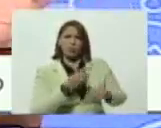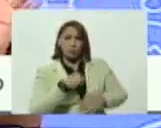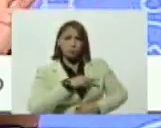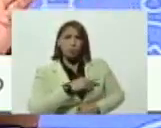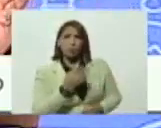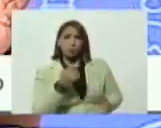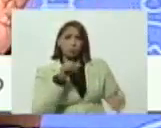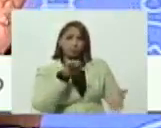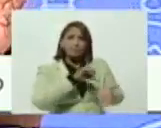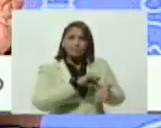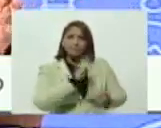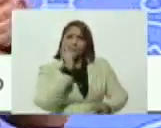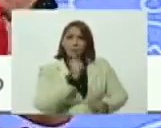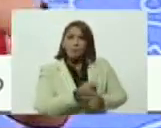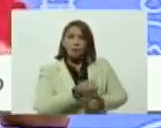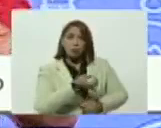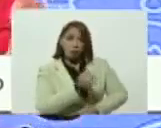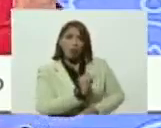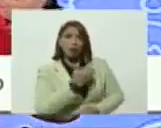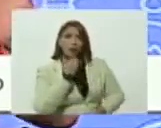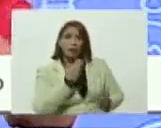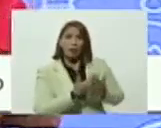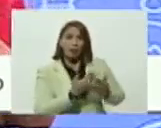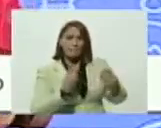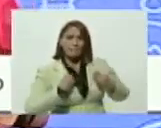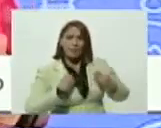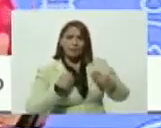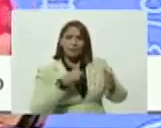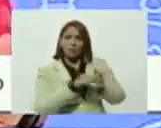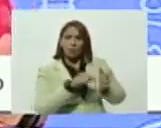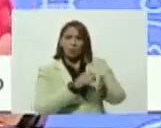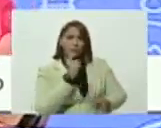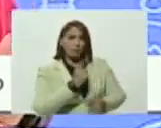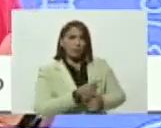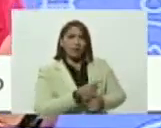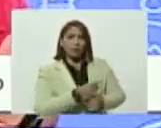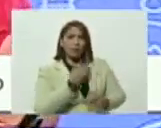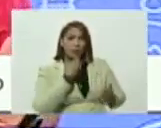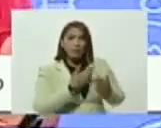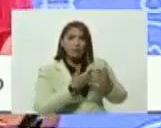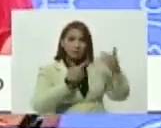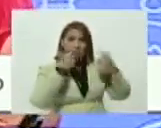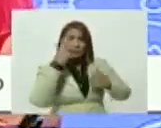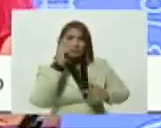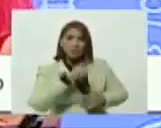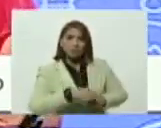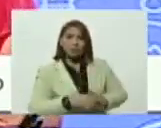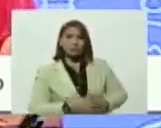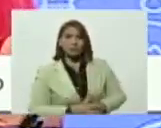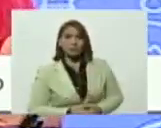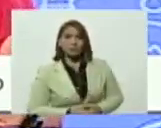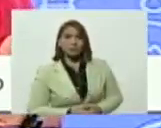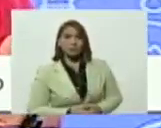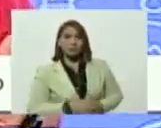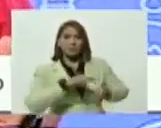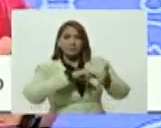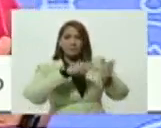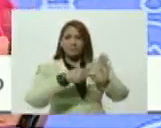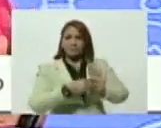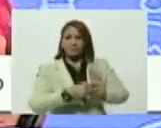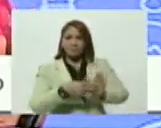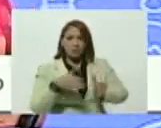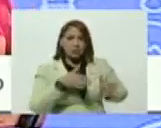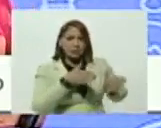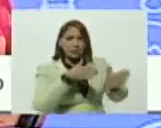donde debemos estar, gracias a la vida donde debemos estar y gracias al comandante Chávez, es sinónimo que el